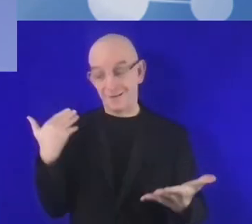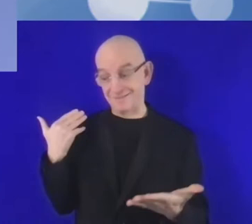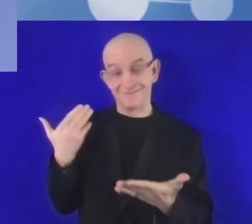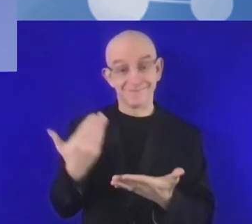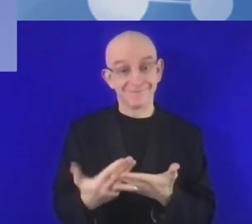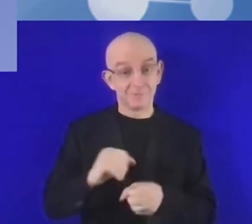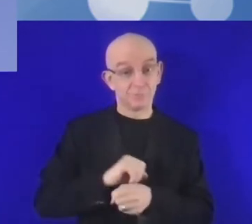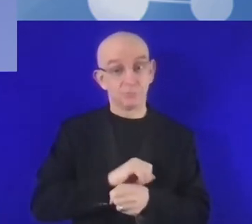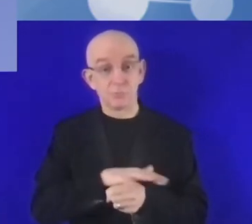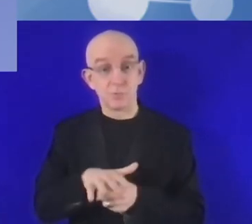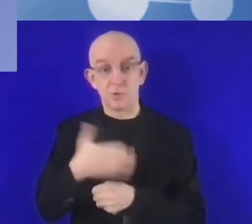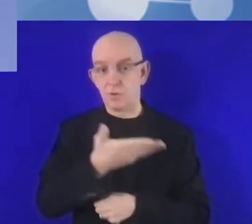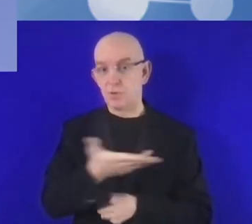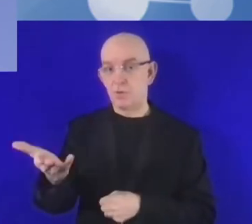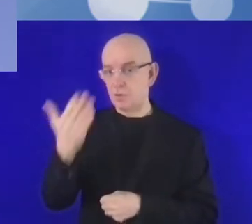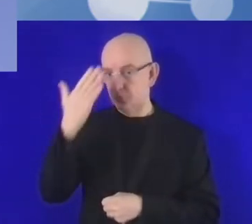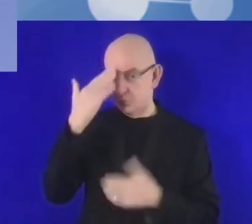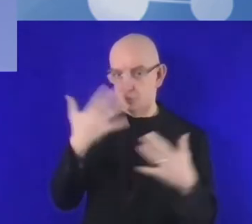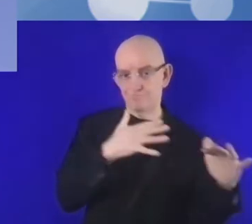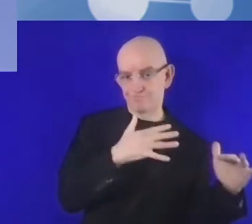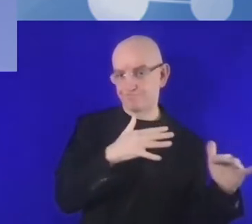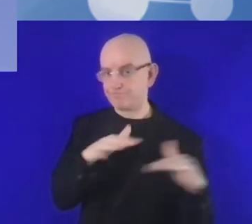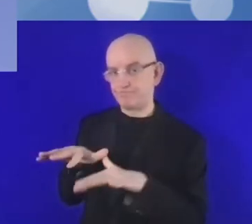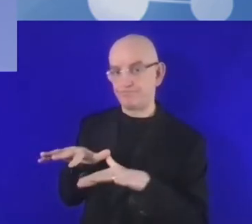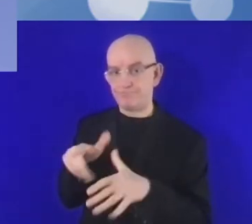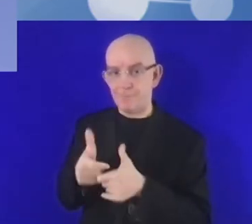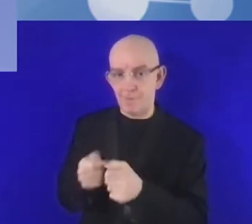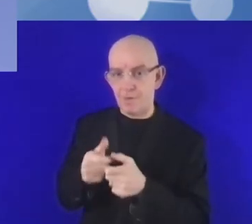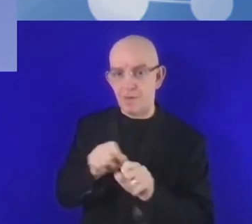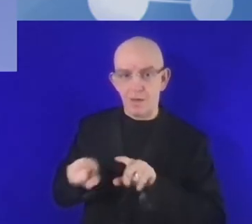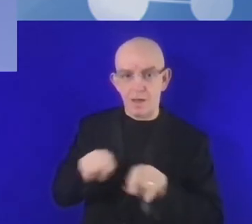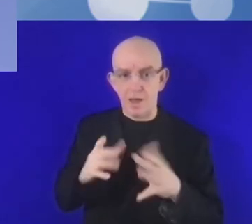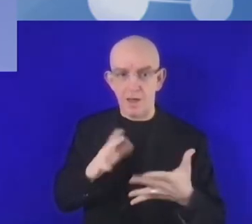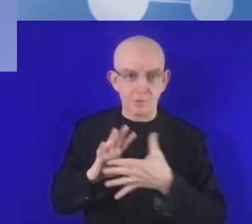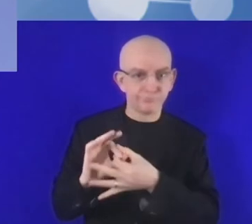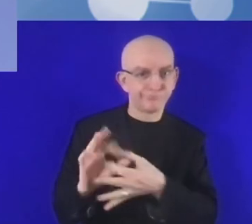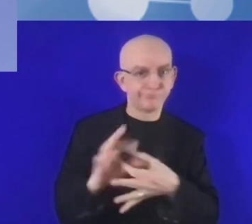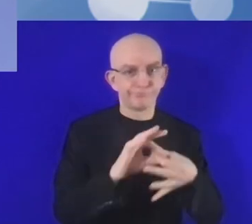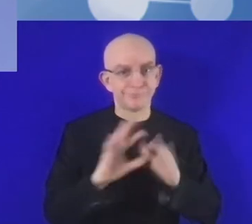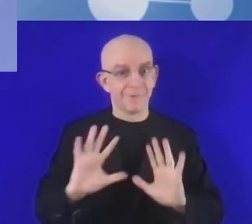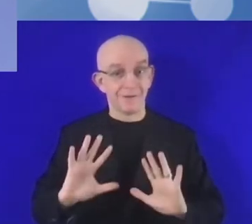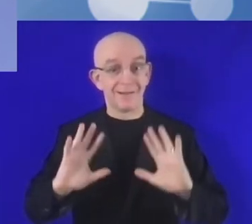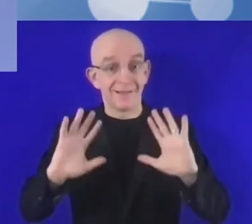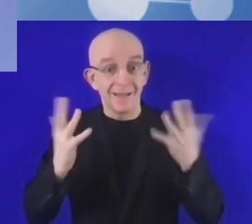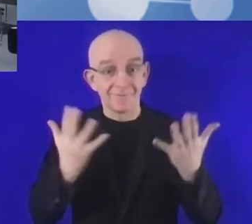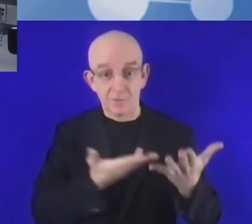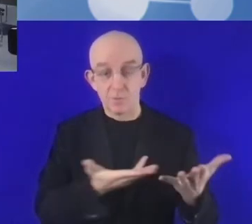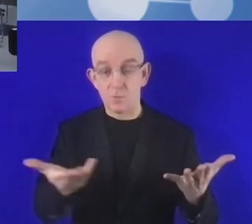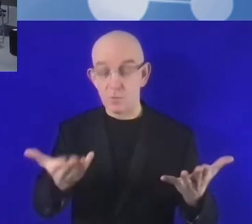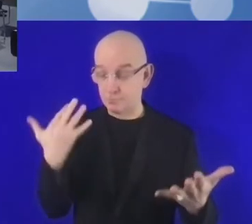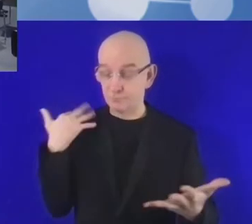sola comunidad. Durante la pandemia de COVID-19, Internet ha